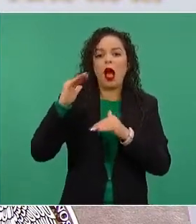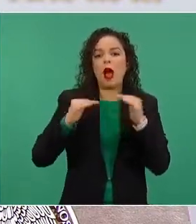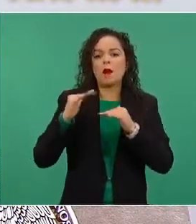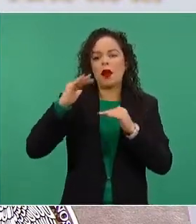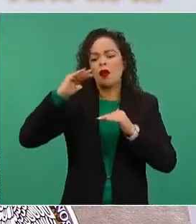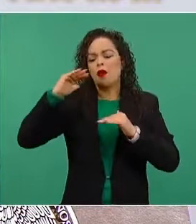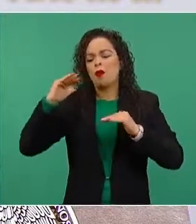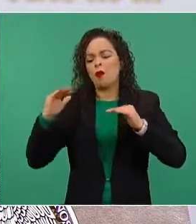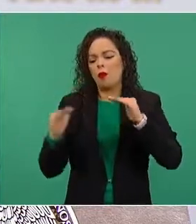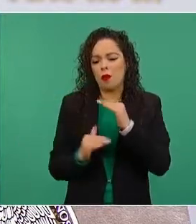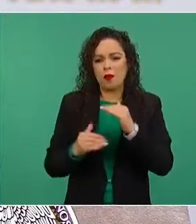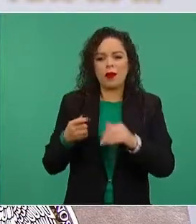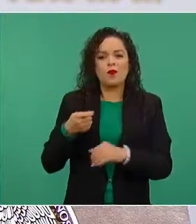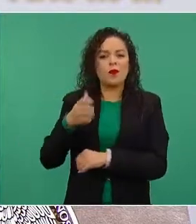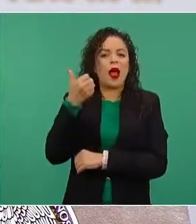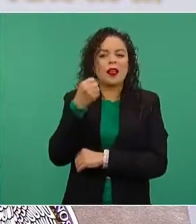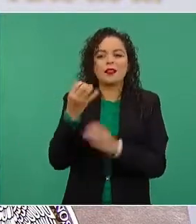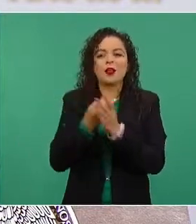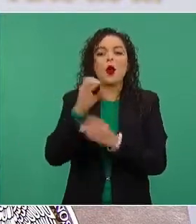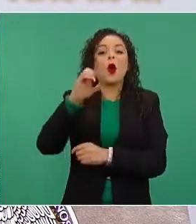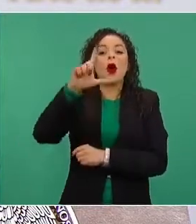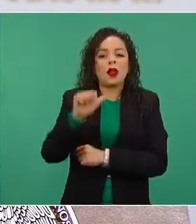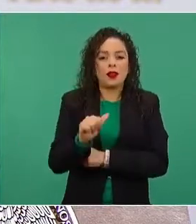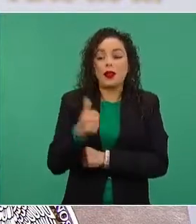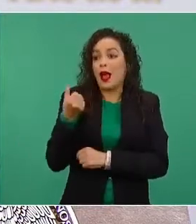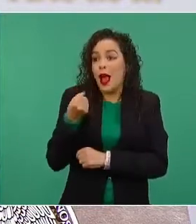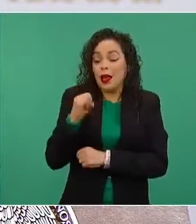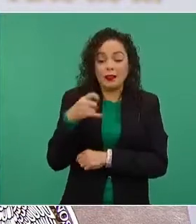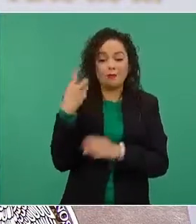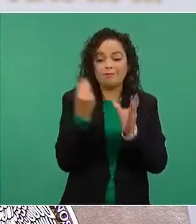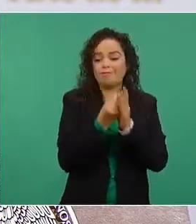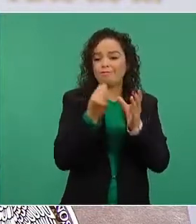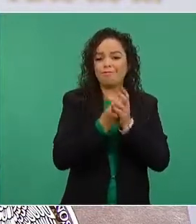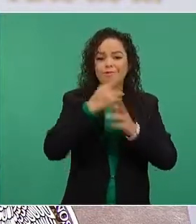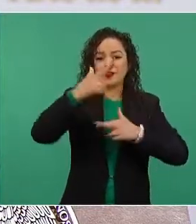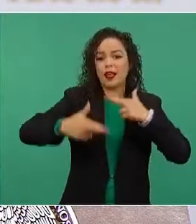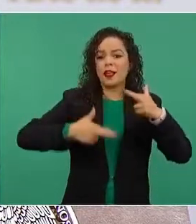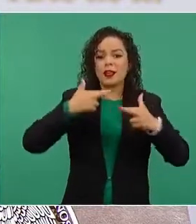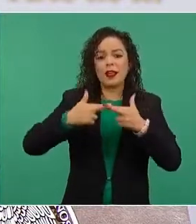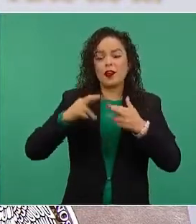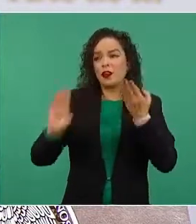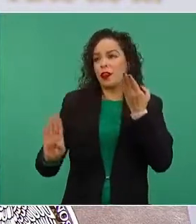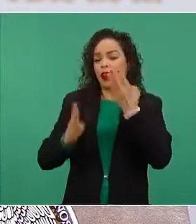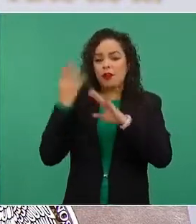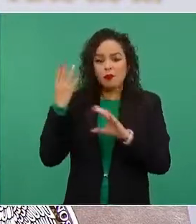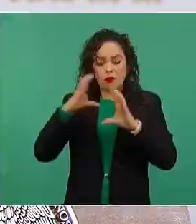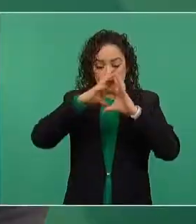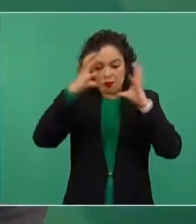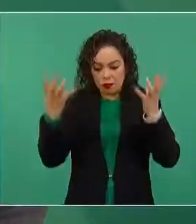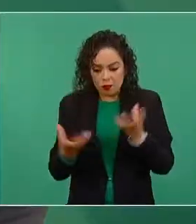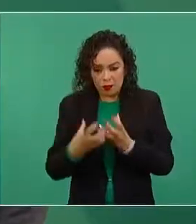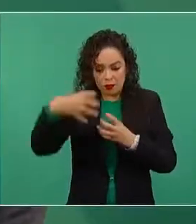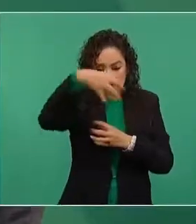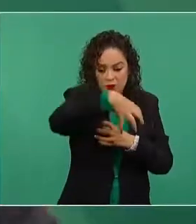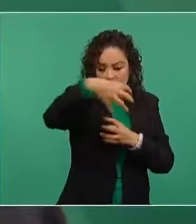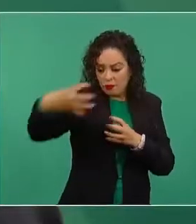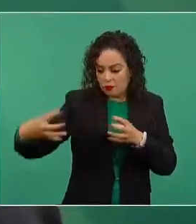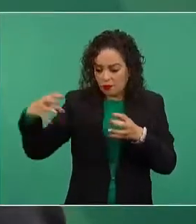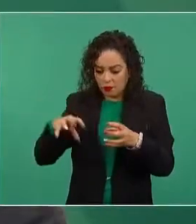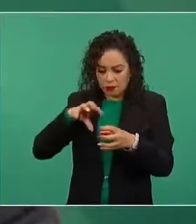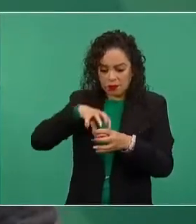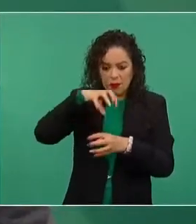de manera distinta en cada región del mundo, en cada continente o en cada subcontinente o incluso en cada